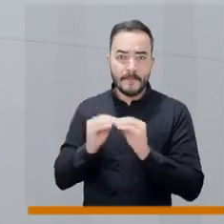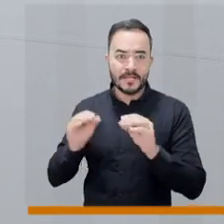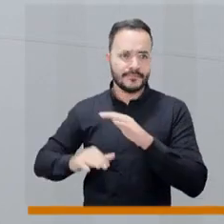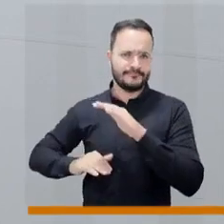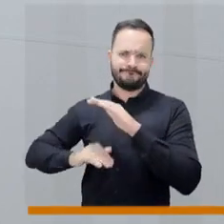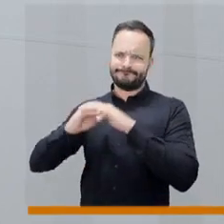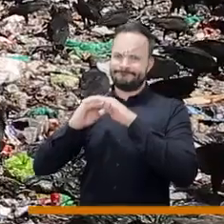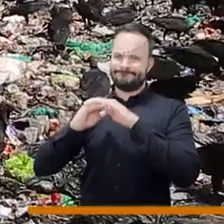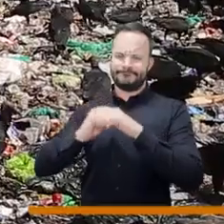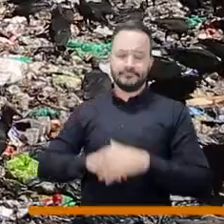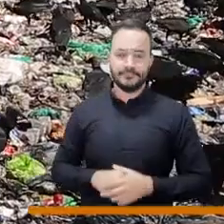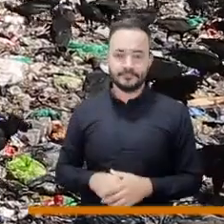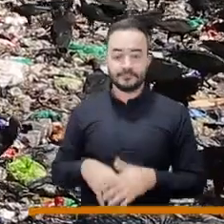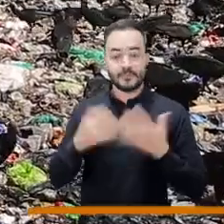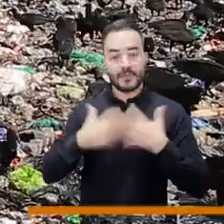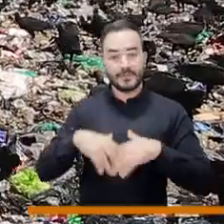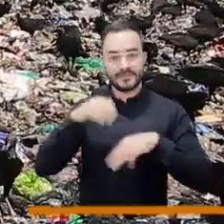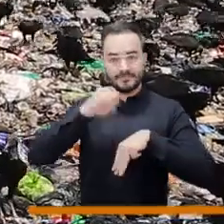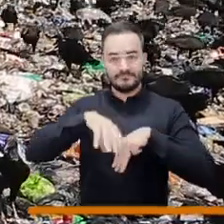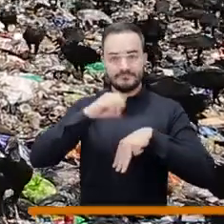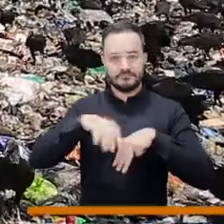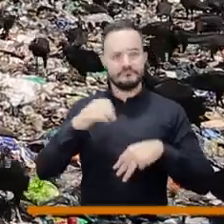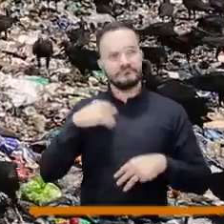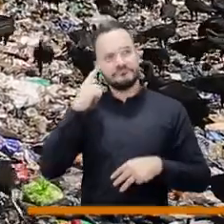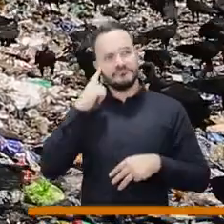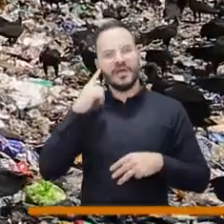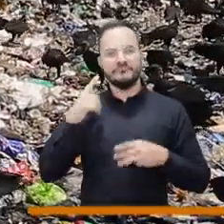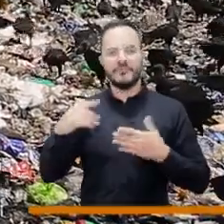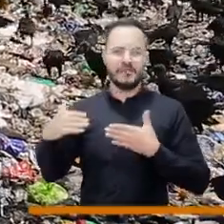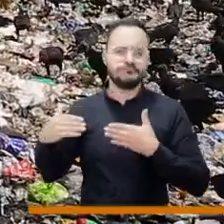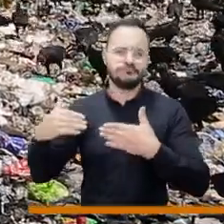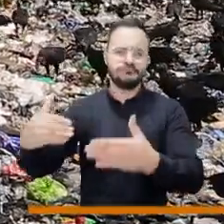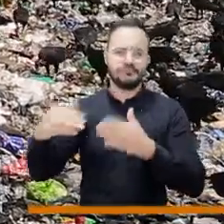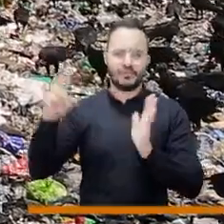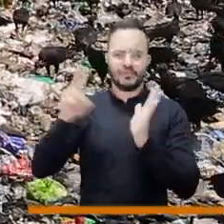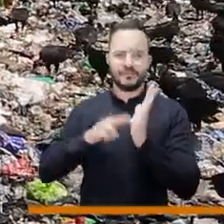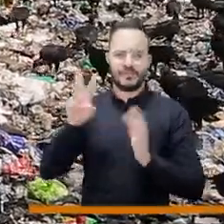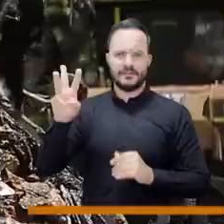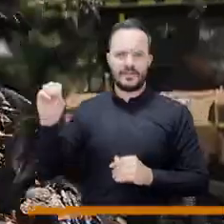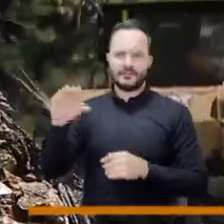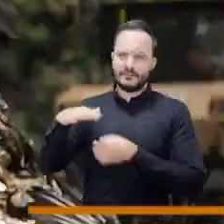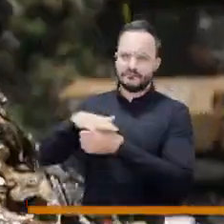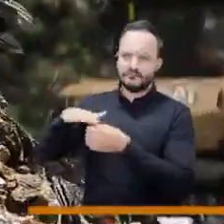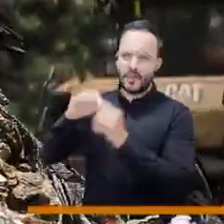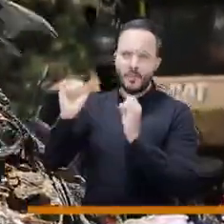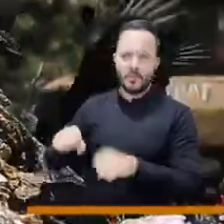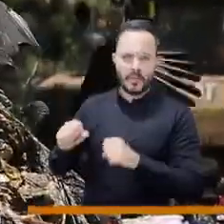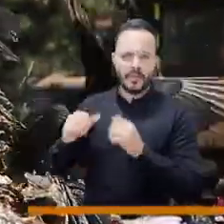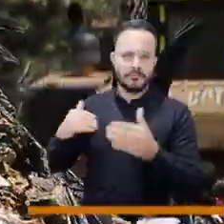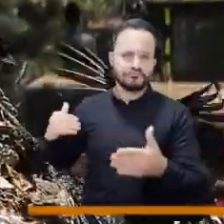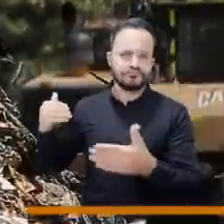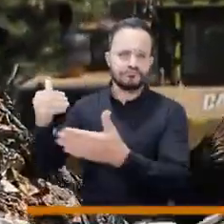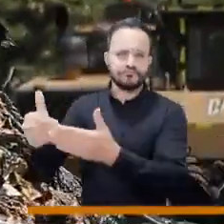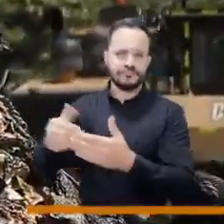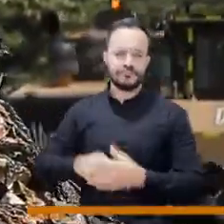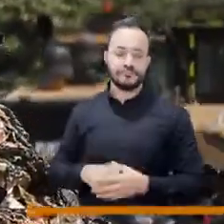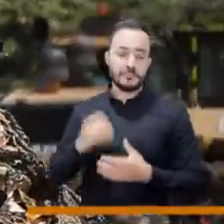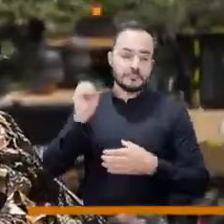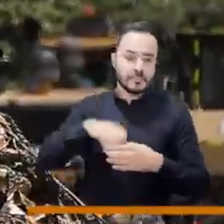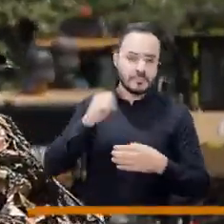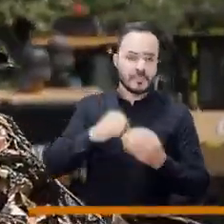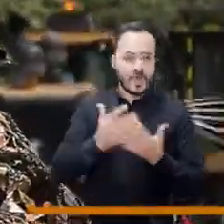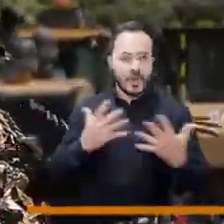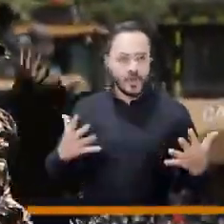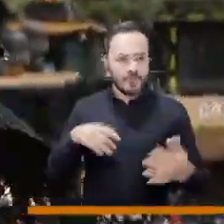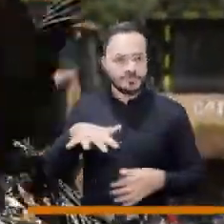sólidos en el relleno. En varias afirma que se ampliará hasta 2030 la vida útil del relleno sanitario La Pradera para disposición